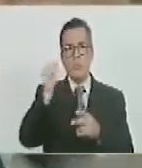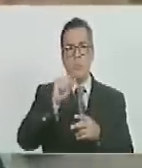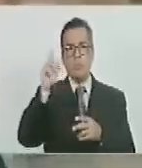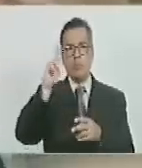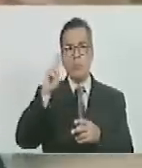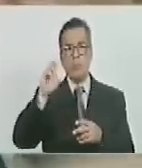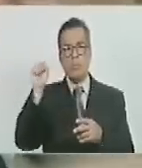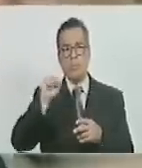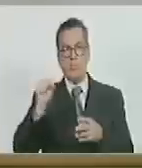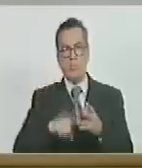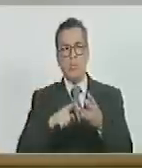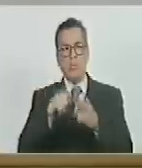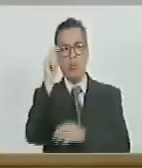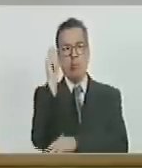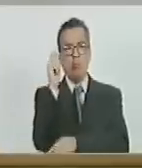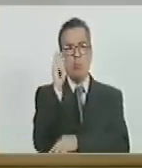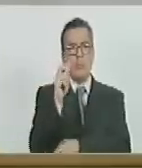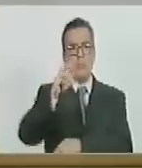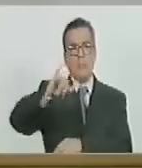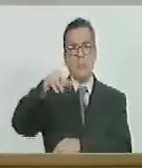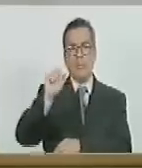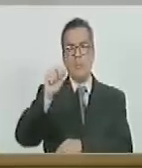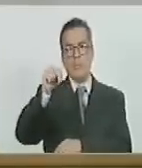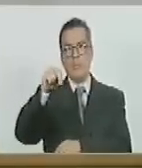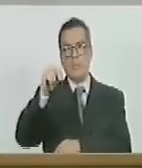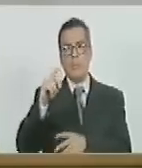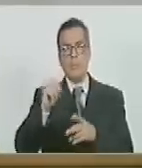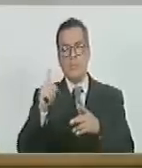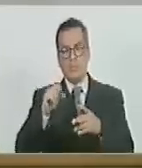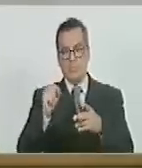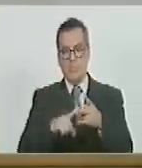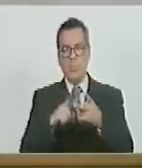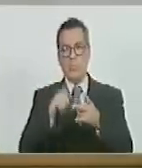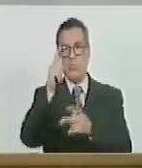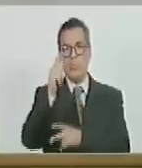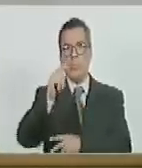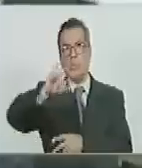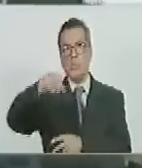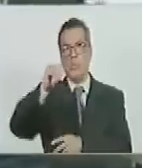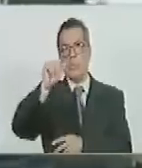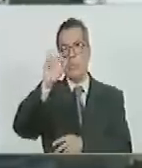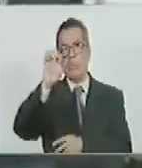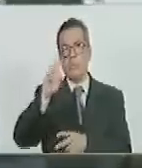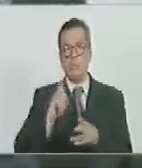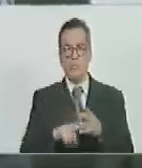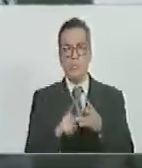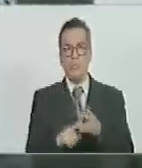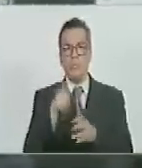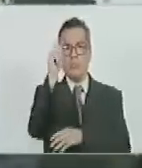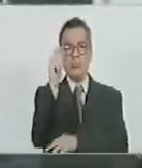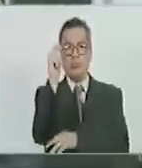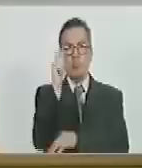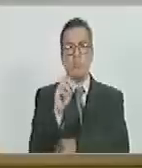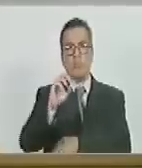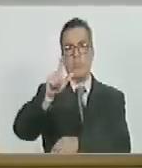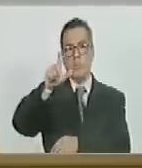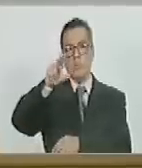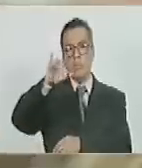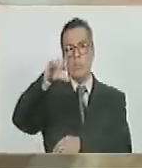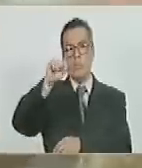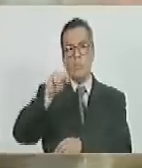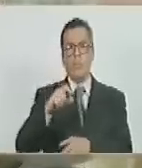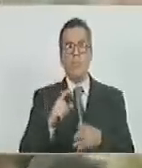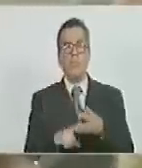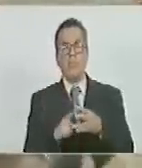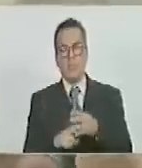Sánchez, el diputado Miguel Salazar, el diputado José Villarroel, el diputado Luis Augusto